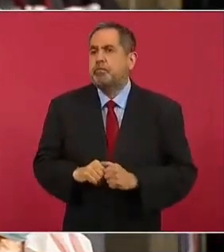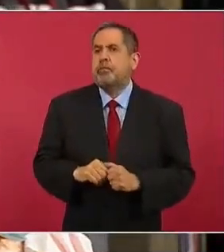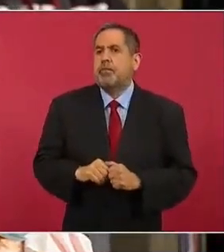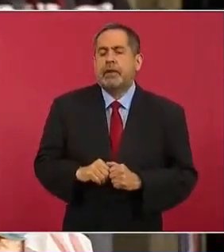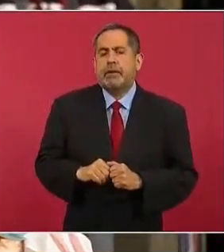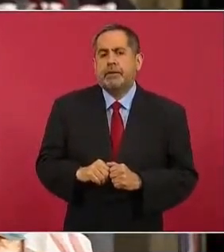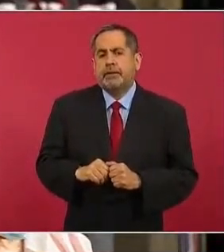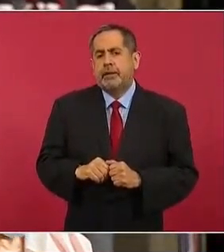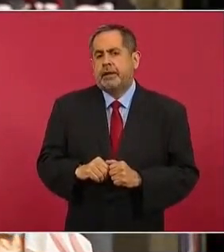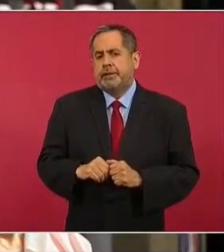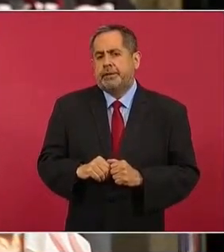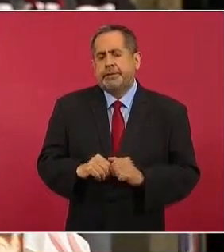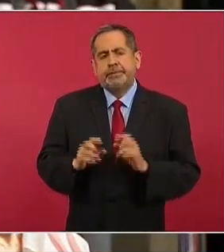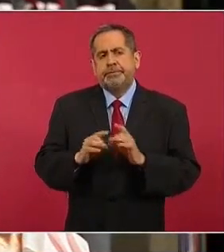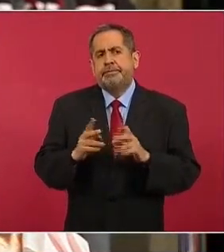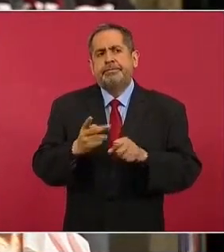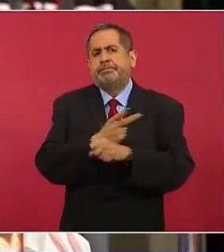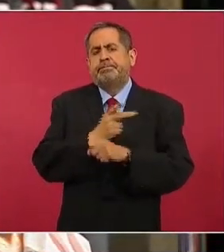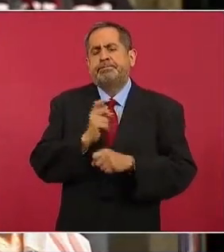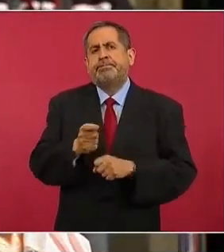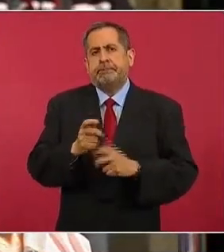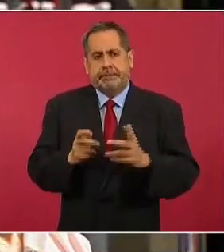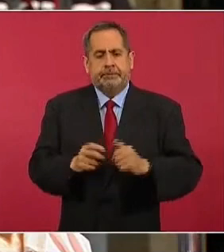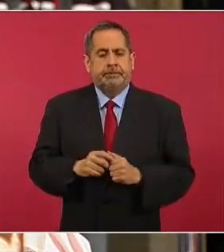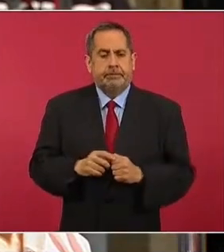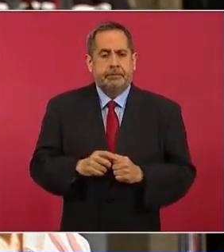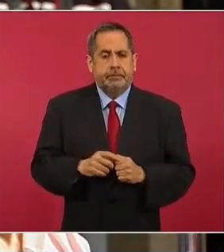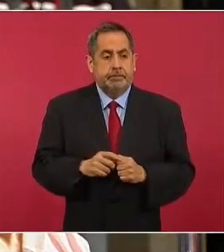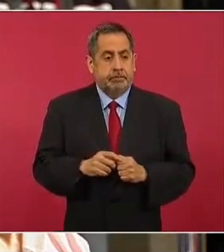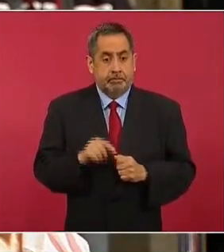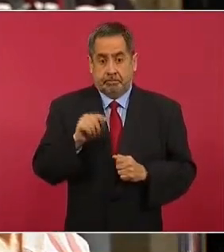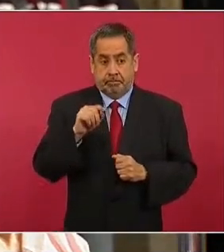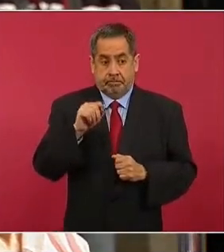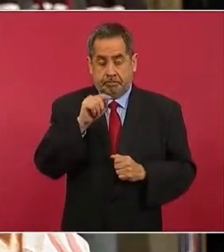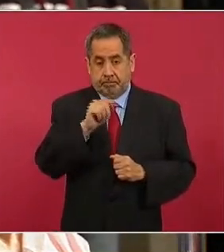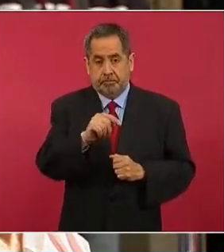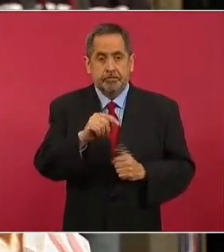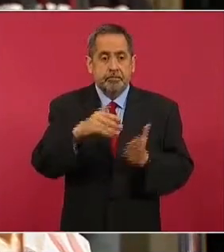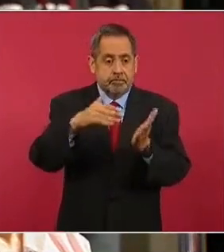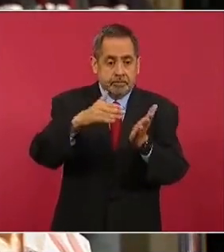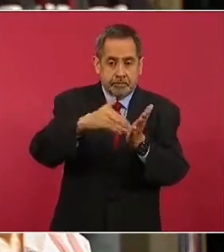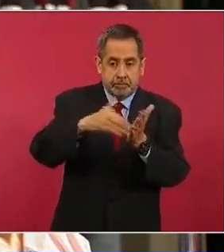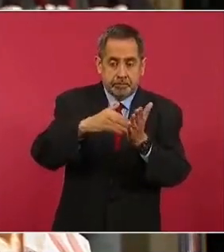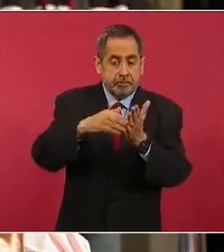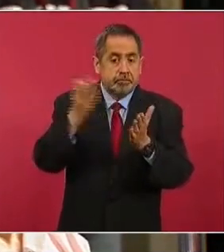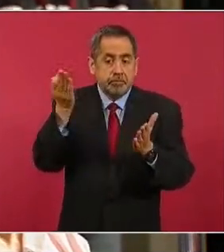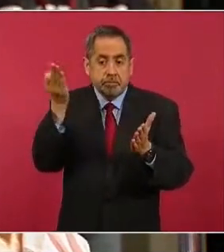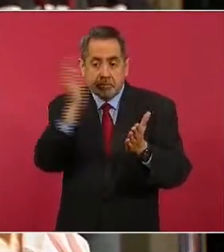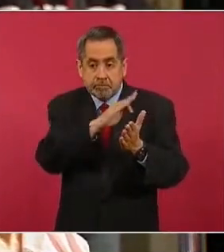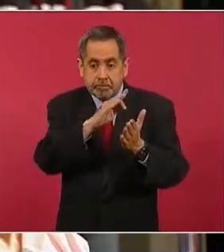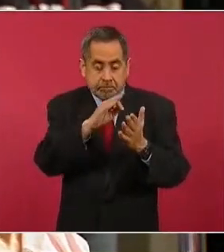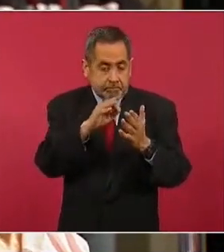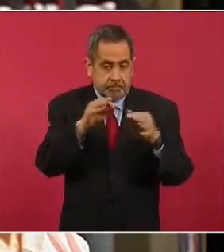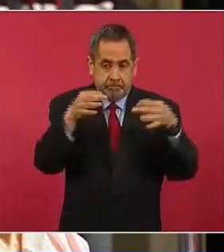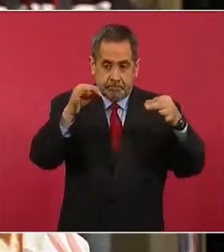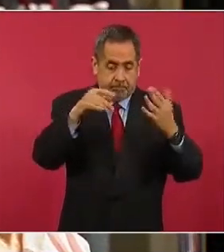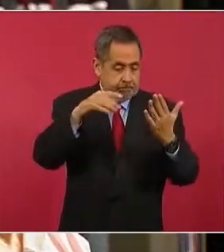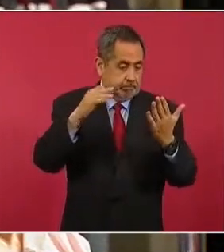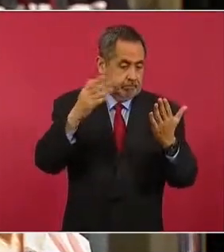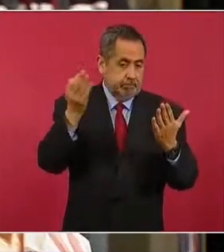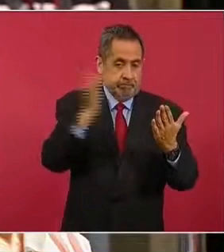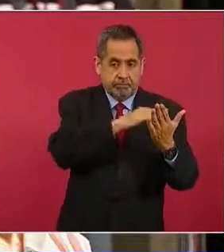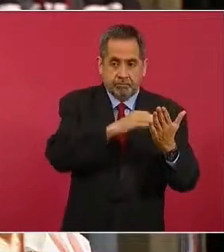estado sucediendo que meten documentos falsos para robarse propiedades